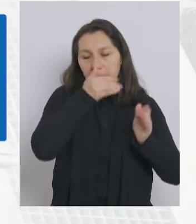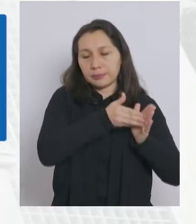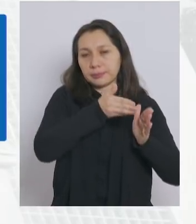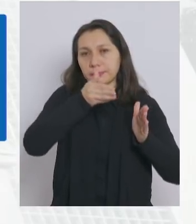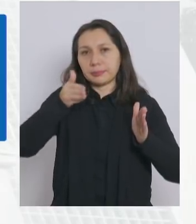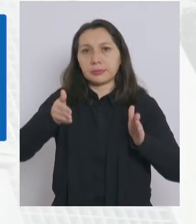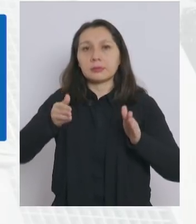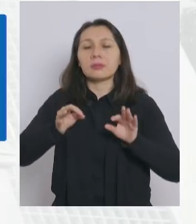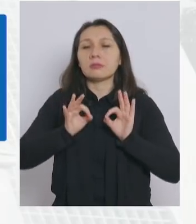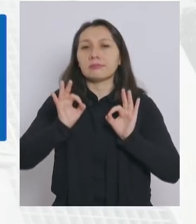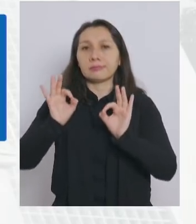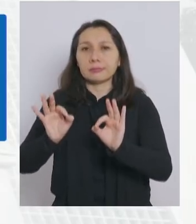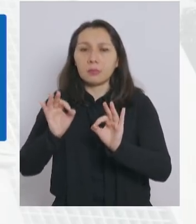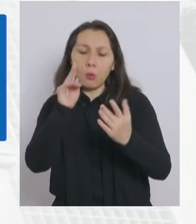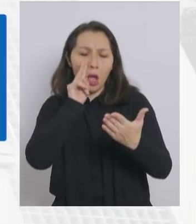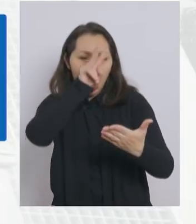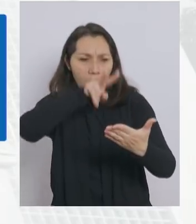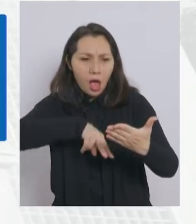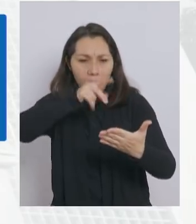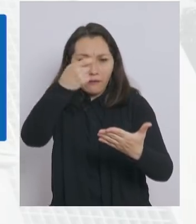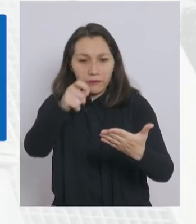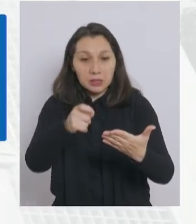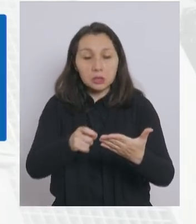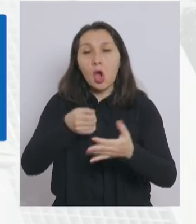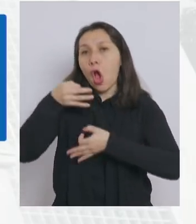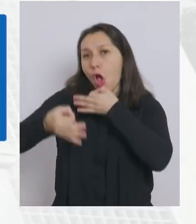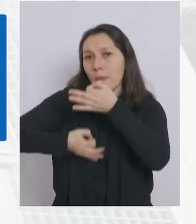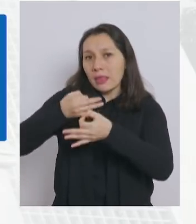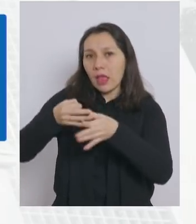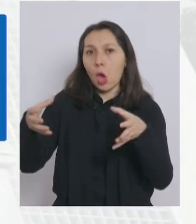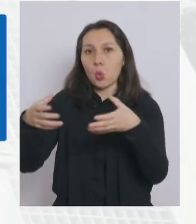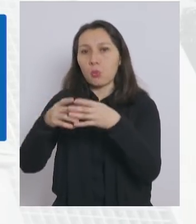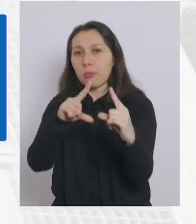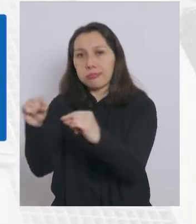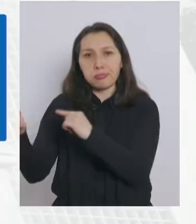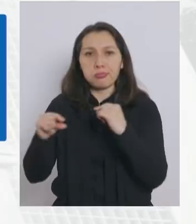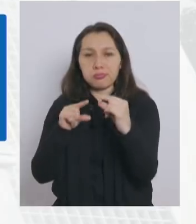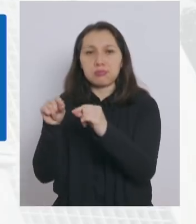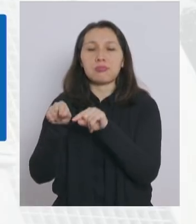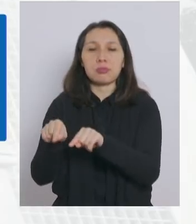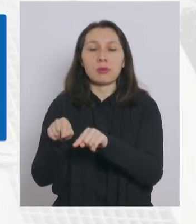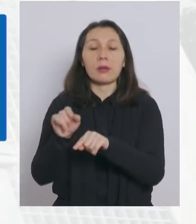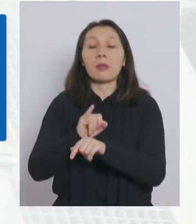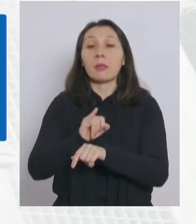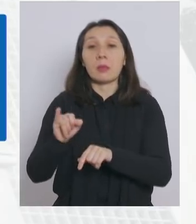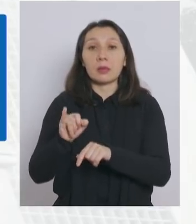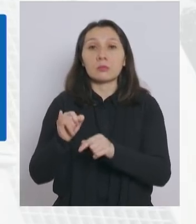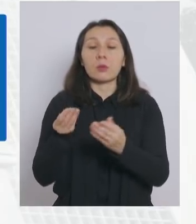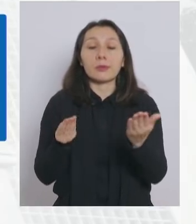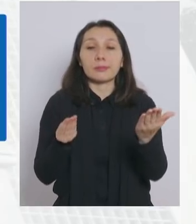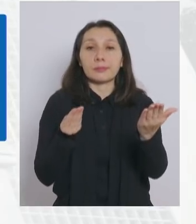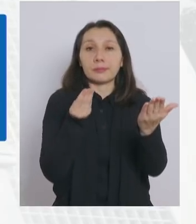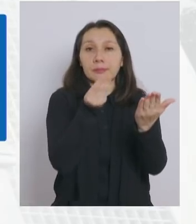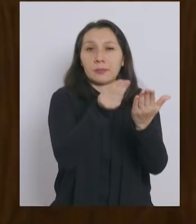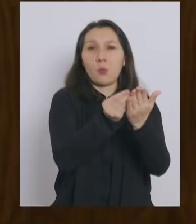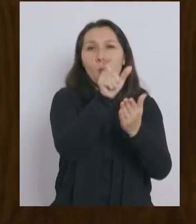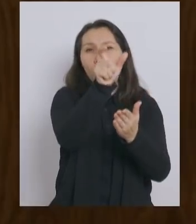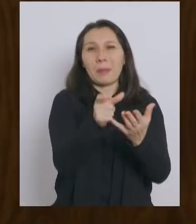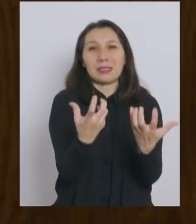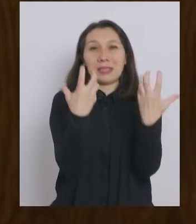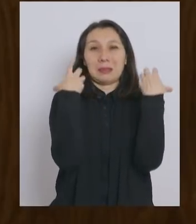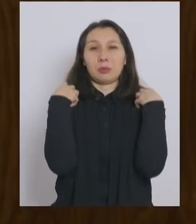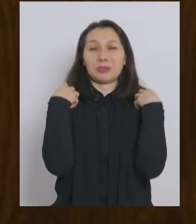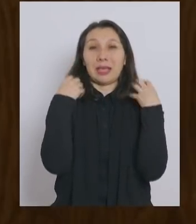asignado para hacer sus revisiones y hacer sus comentarios en grupo y hacer llegar al focal person del